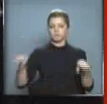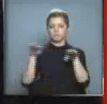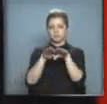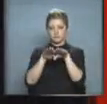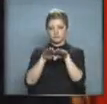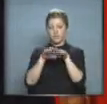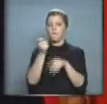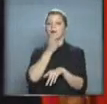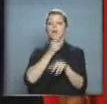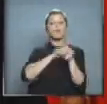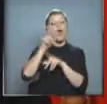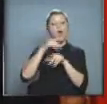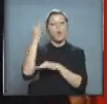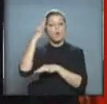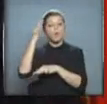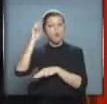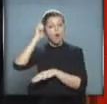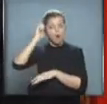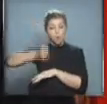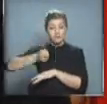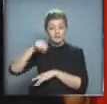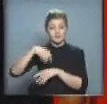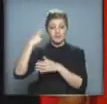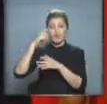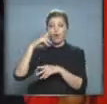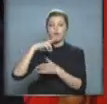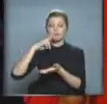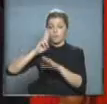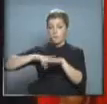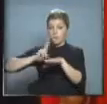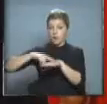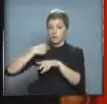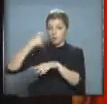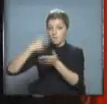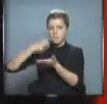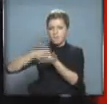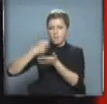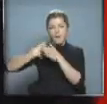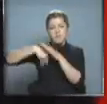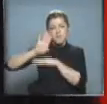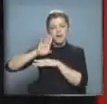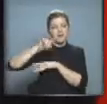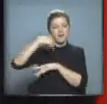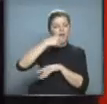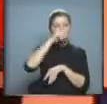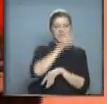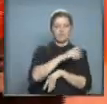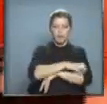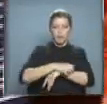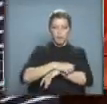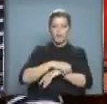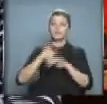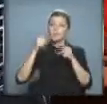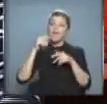trabajadores, y un chico que vive en un barrio de emergencia no tiene los mismos derechos que un chico en Belgrano. Vamos a poner ahí un